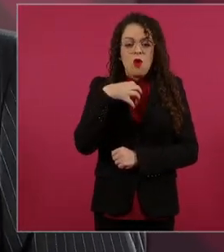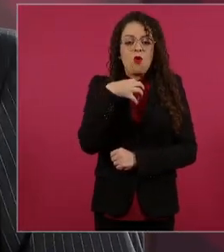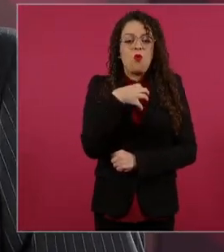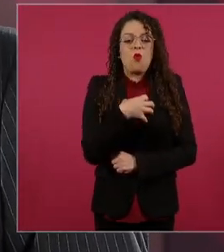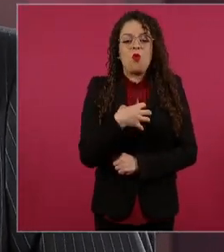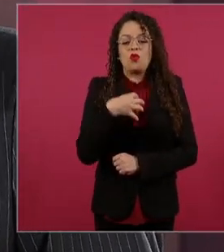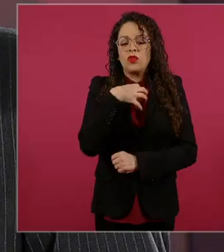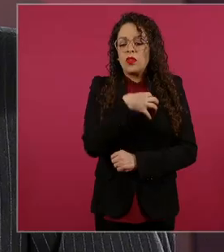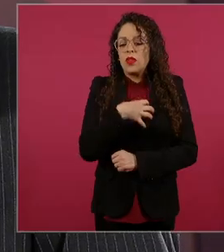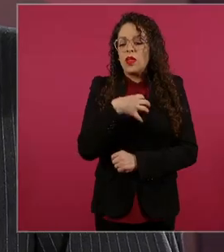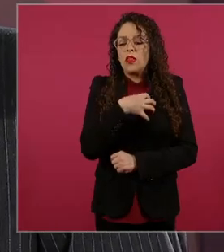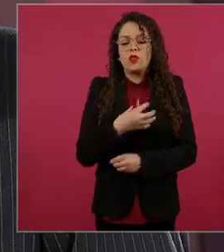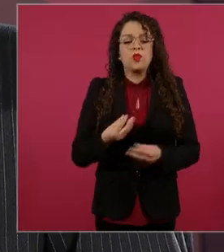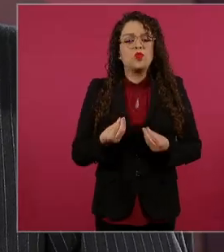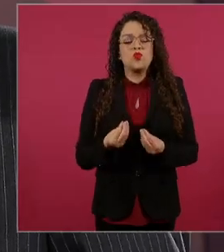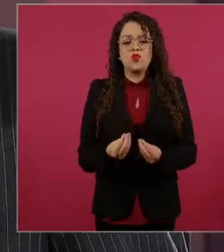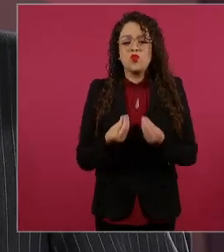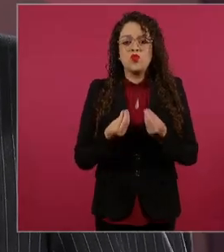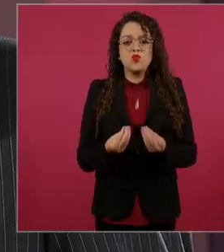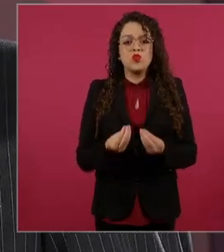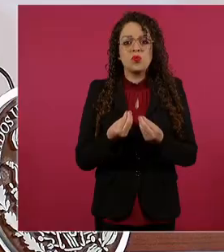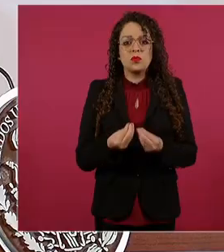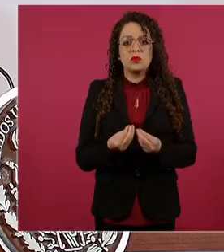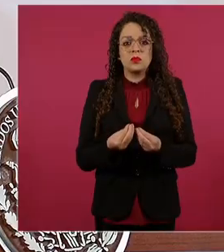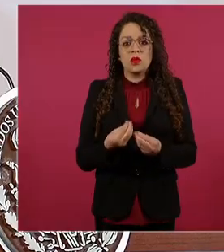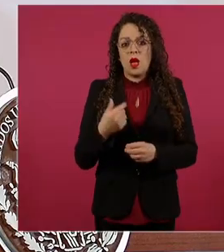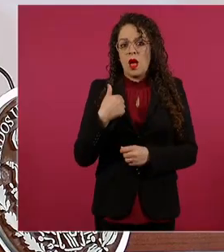A ir Tranquilo